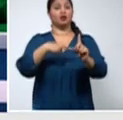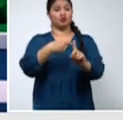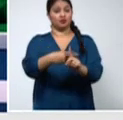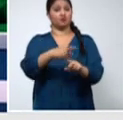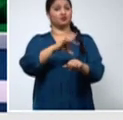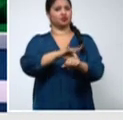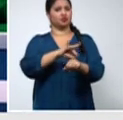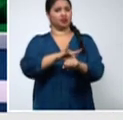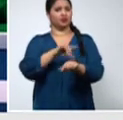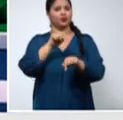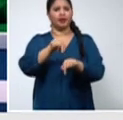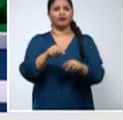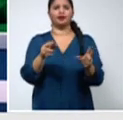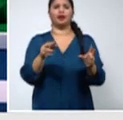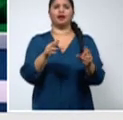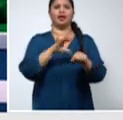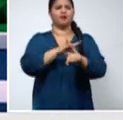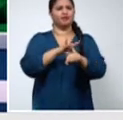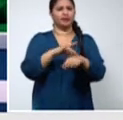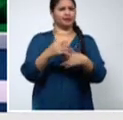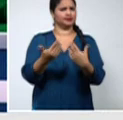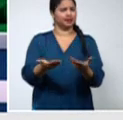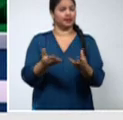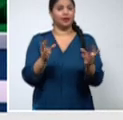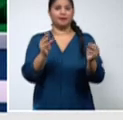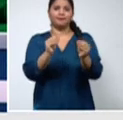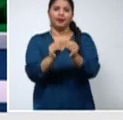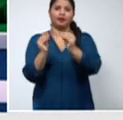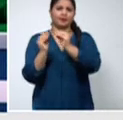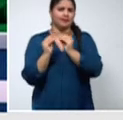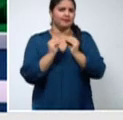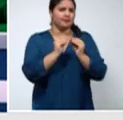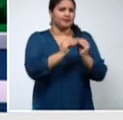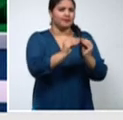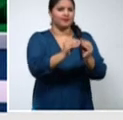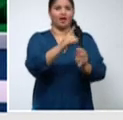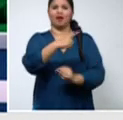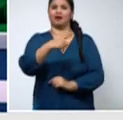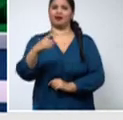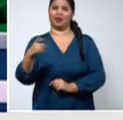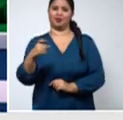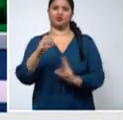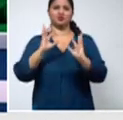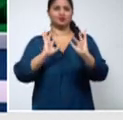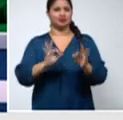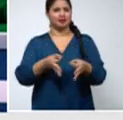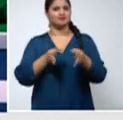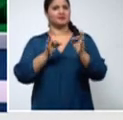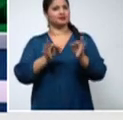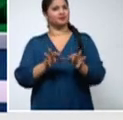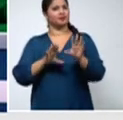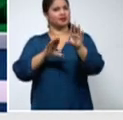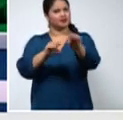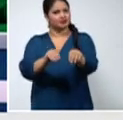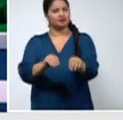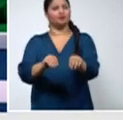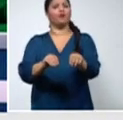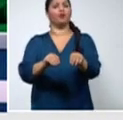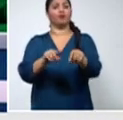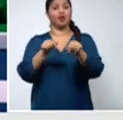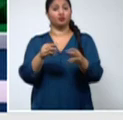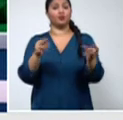transmisible. Siempre lo reiteramos. Y muchas veces asociado a un grupo